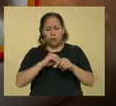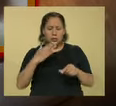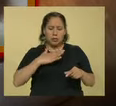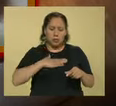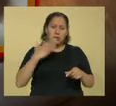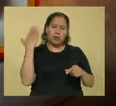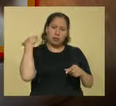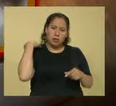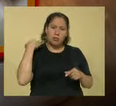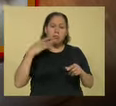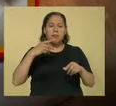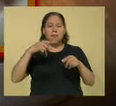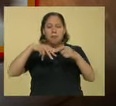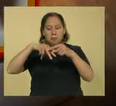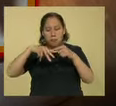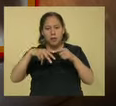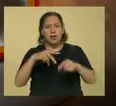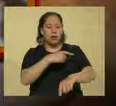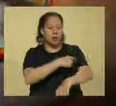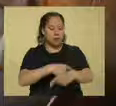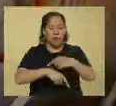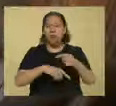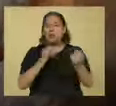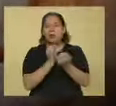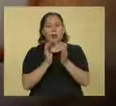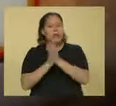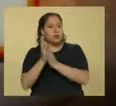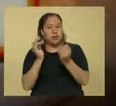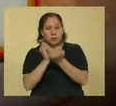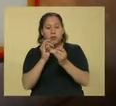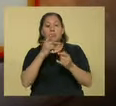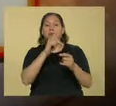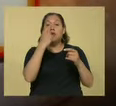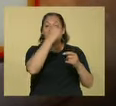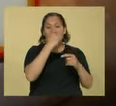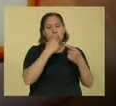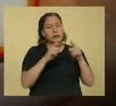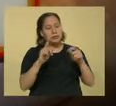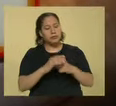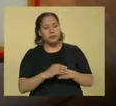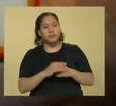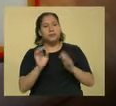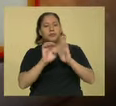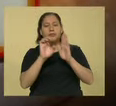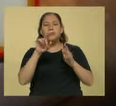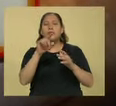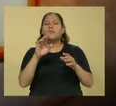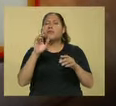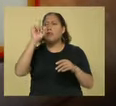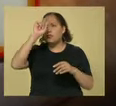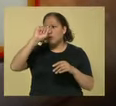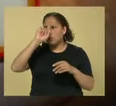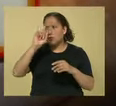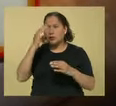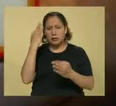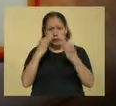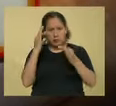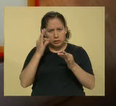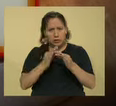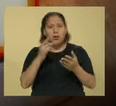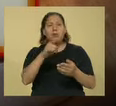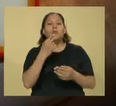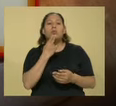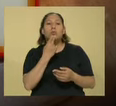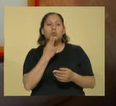espalda, abdomen, piernas, brazos. Perfecto. Y para terminar, ¿qué nos recomiendas después de este tratamiento que